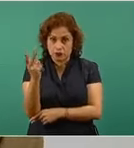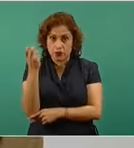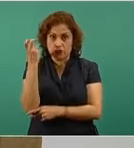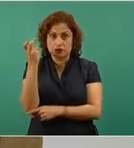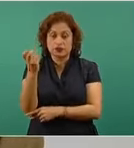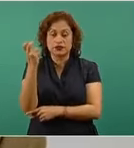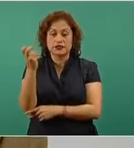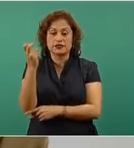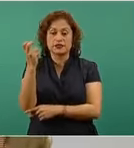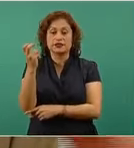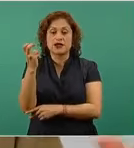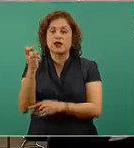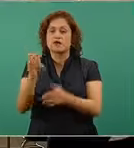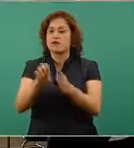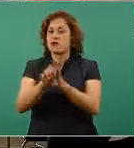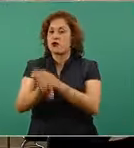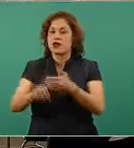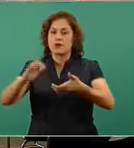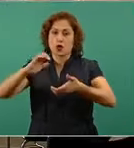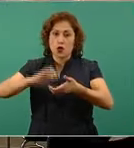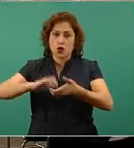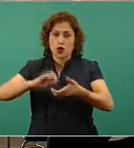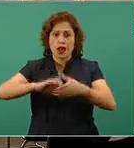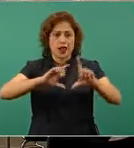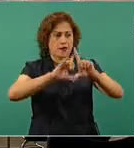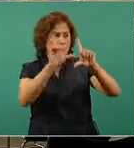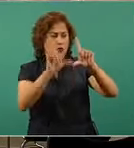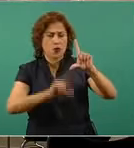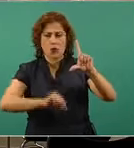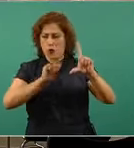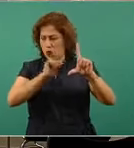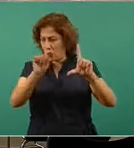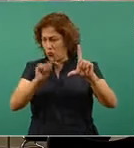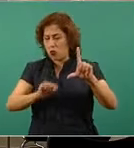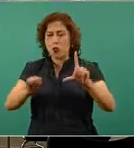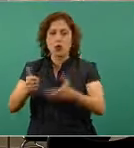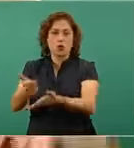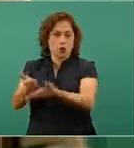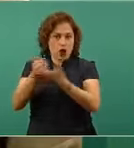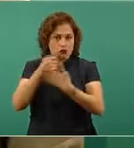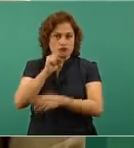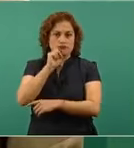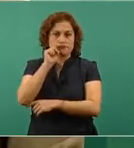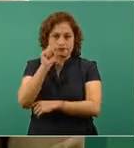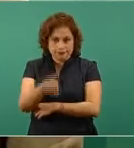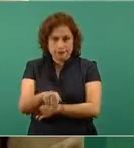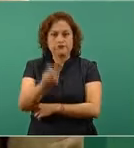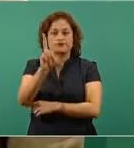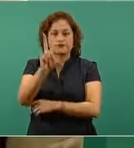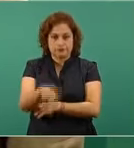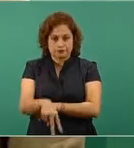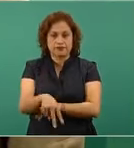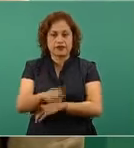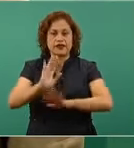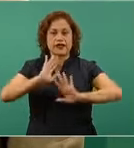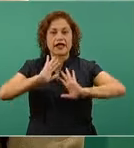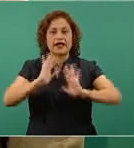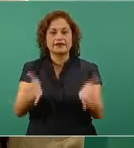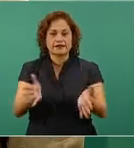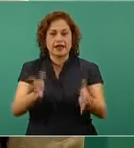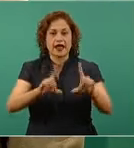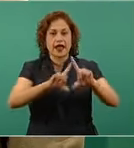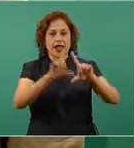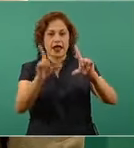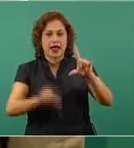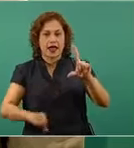técnicas, CONALEP, que está por todo el territorio. Entonces están muy territorializados el apoyo